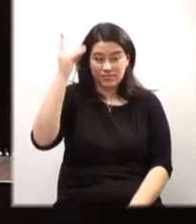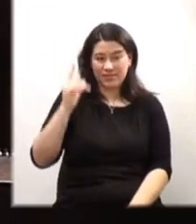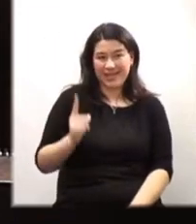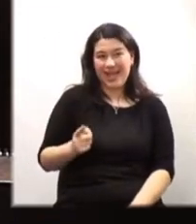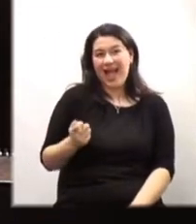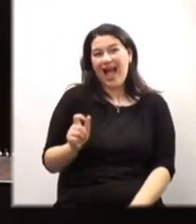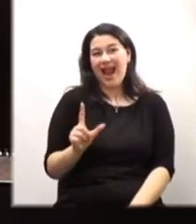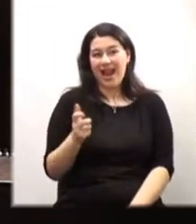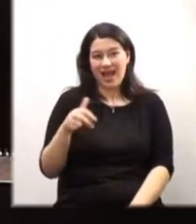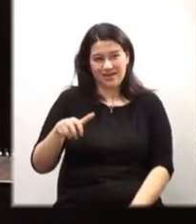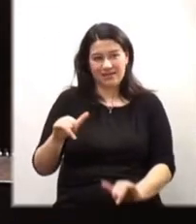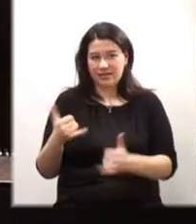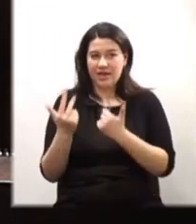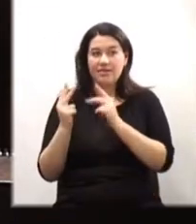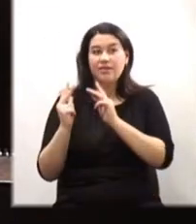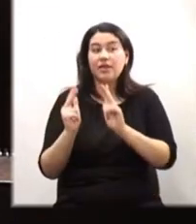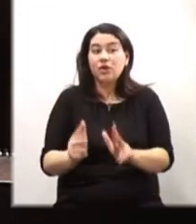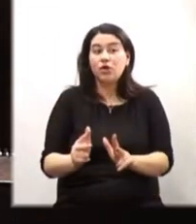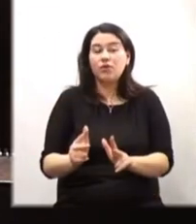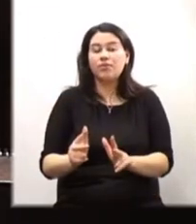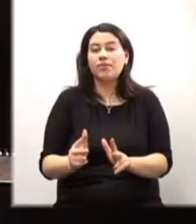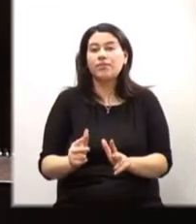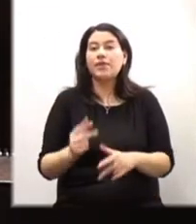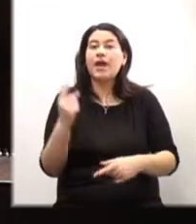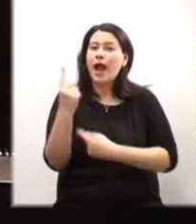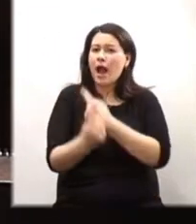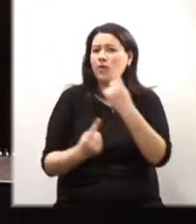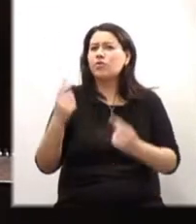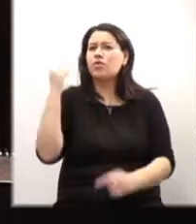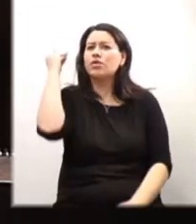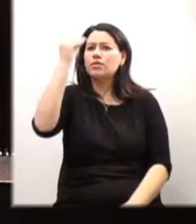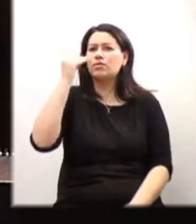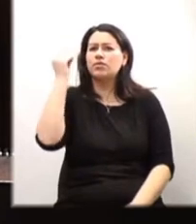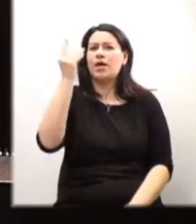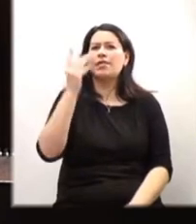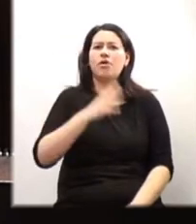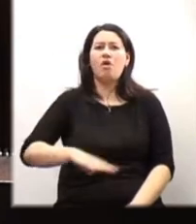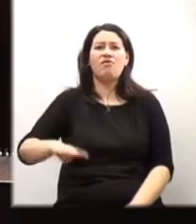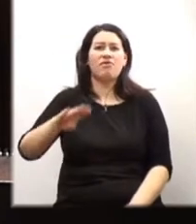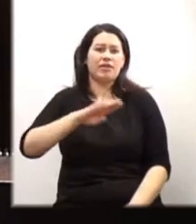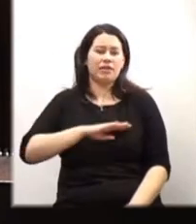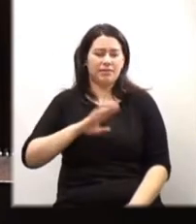de que algunos diputados se indignen por esto,